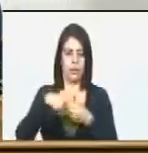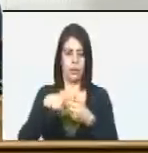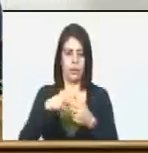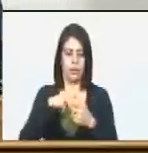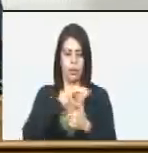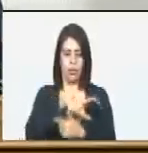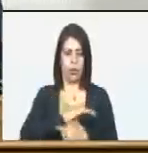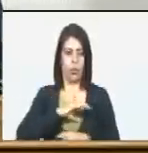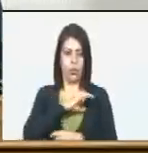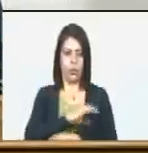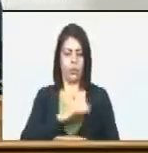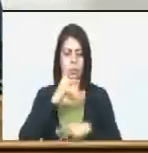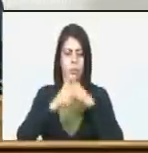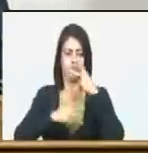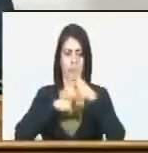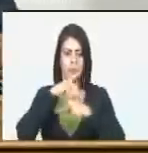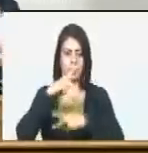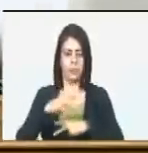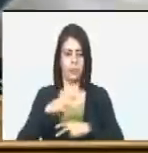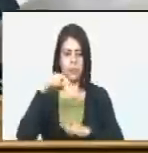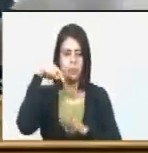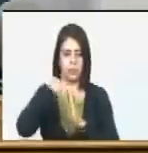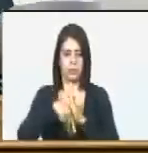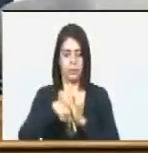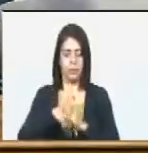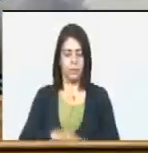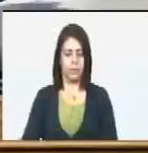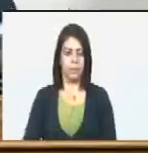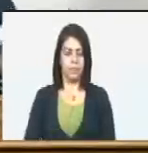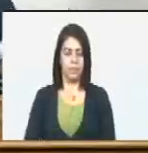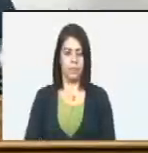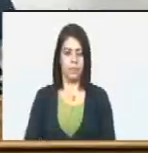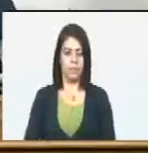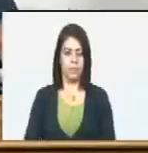de Política Interior.